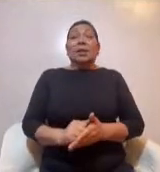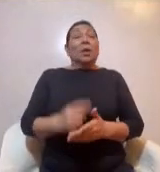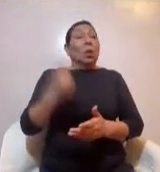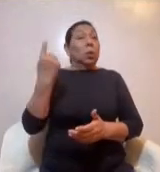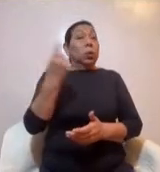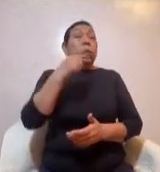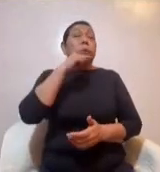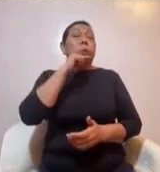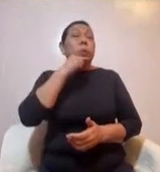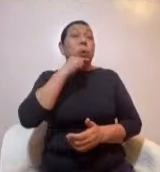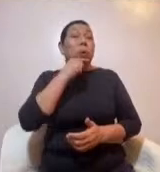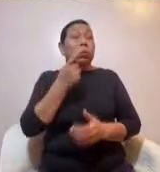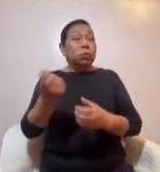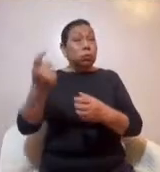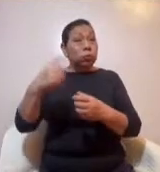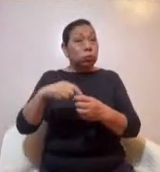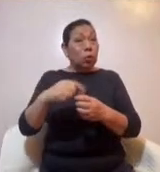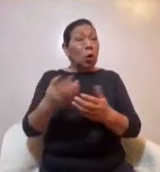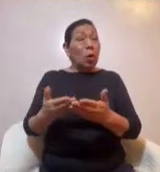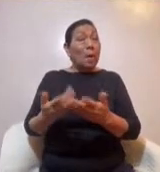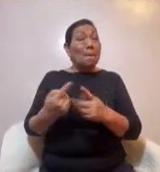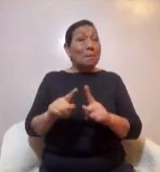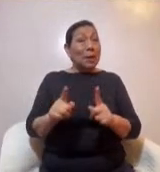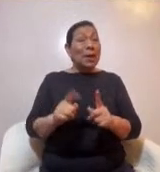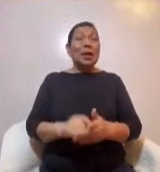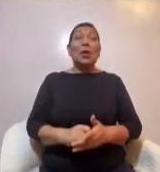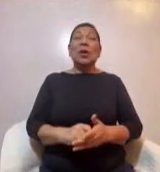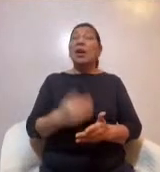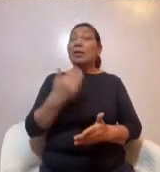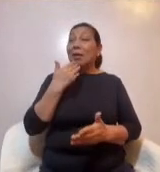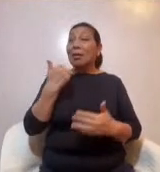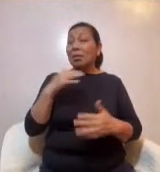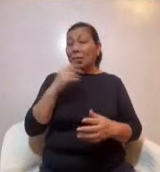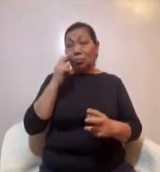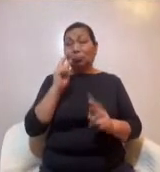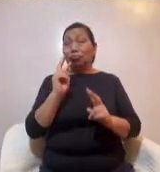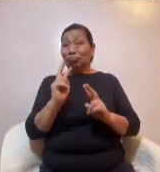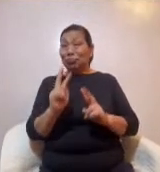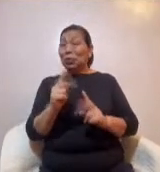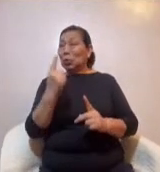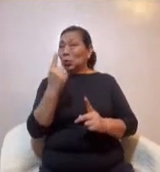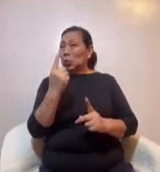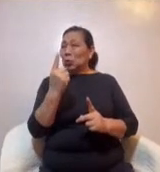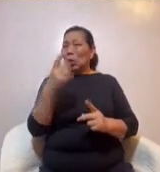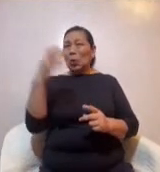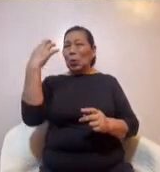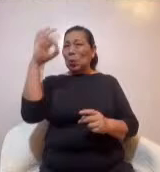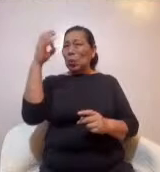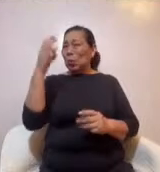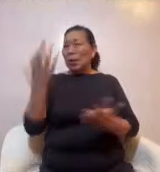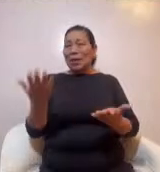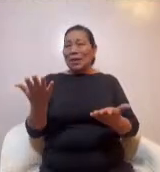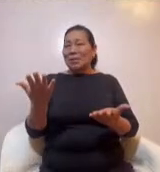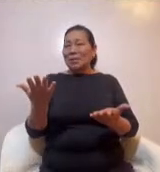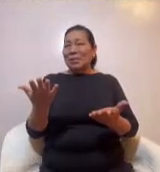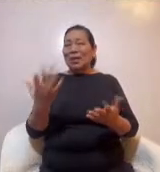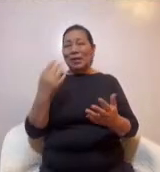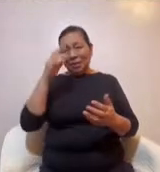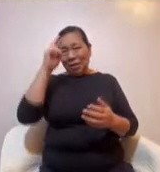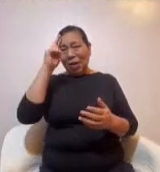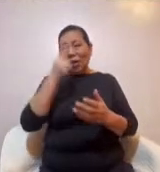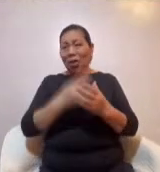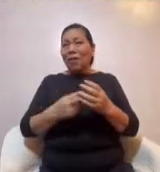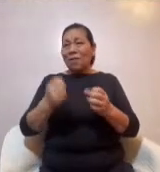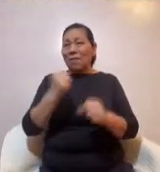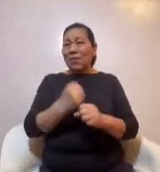significativo que sea la única mujer integrante del colegiado quien llame la atención sobre esta situación, con lo cual parece